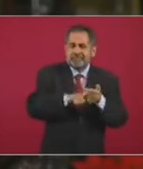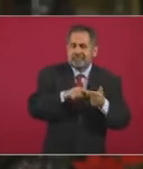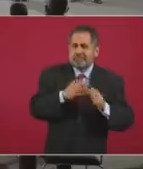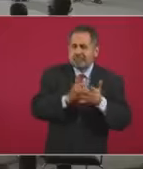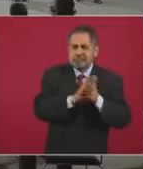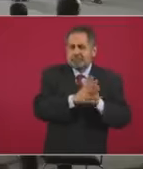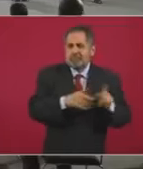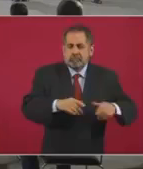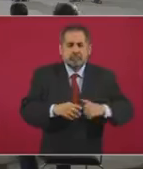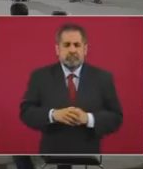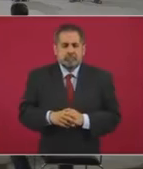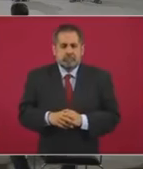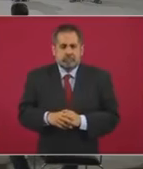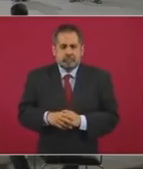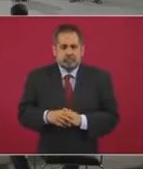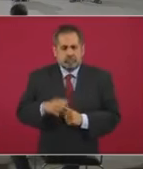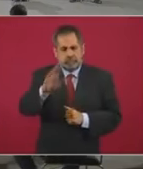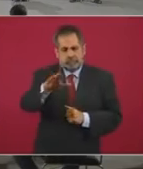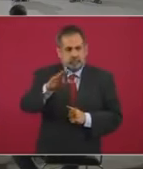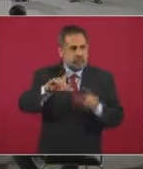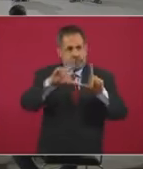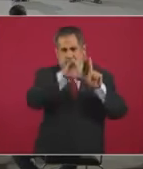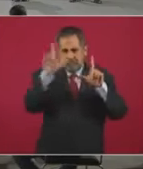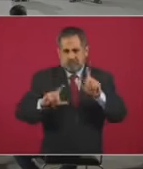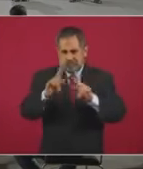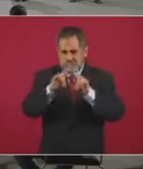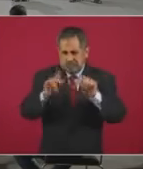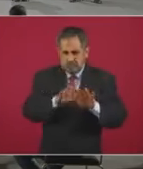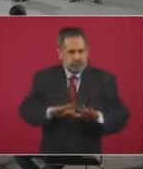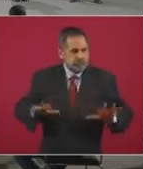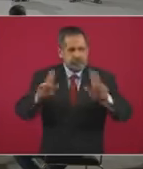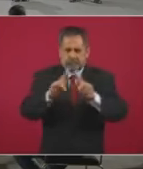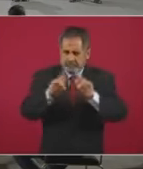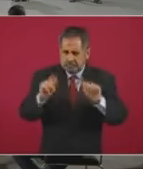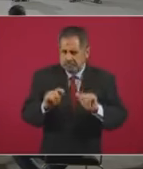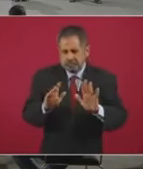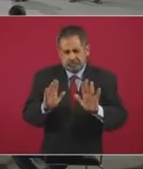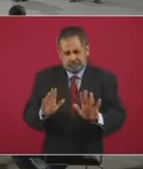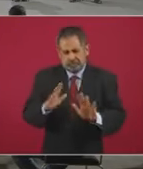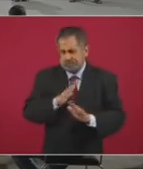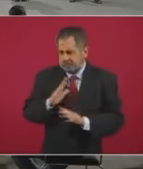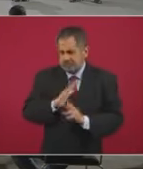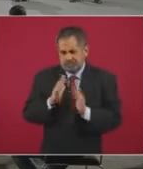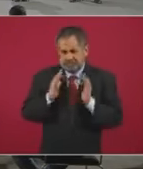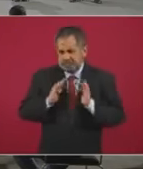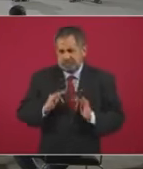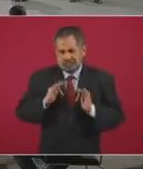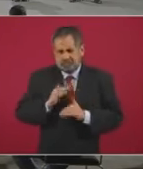Que hay tranquilidad y paz en todo el país, todo el territorio.